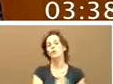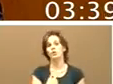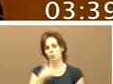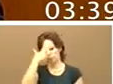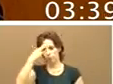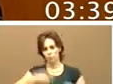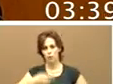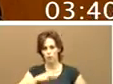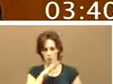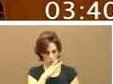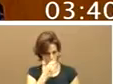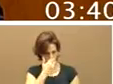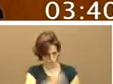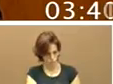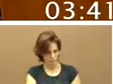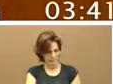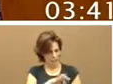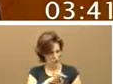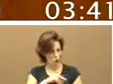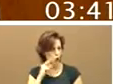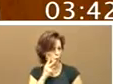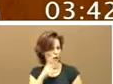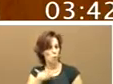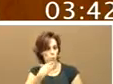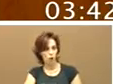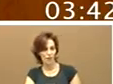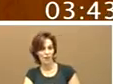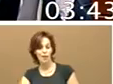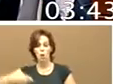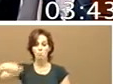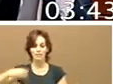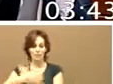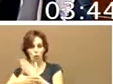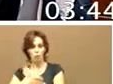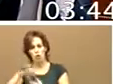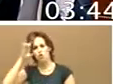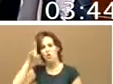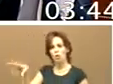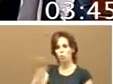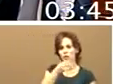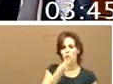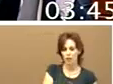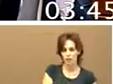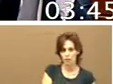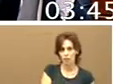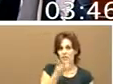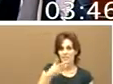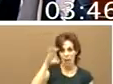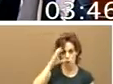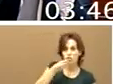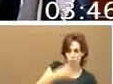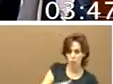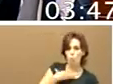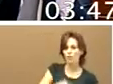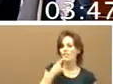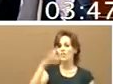es porque el señor Fernández Vara no escuchó bien lo que dijo el señor presidente del Gobierno, porque si no hubiese dicho que sí, si no hubiese dicho que sí,